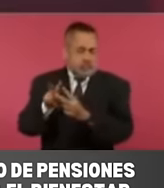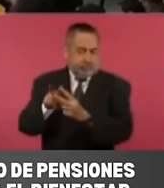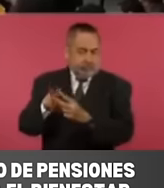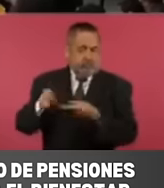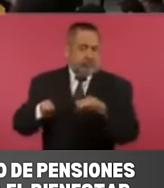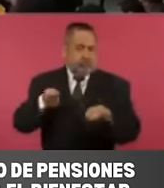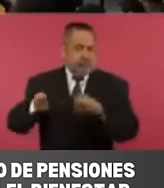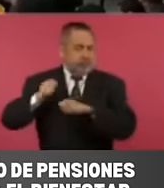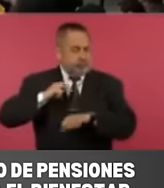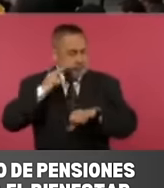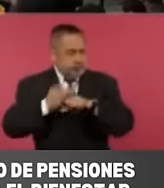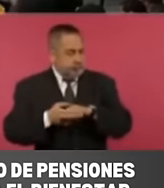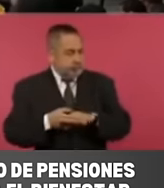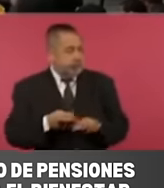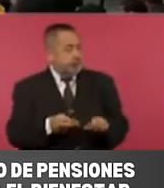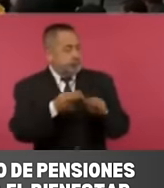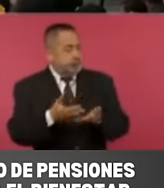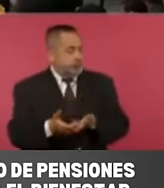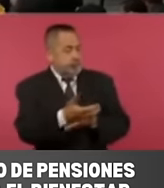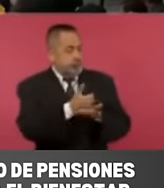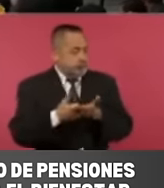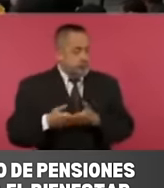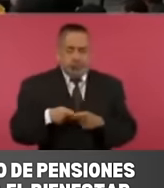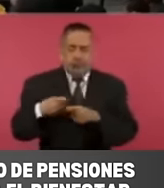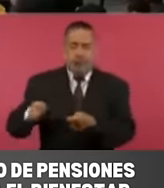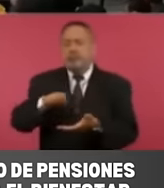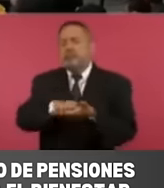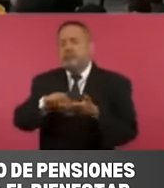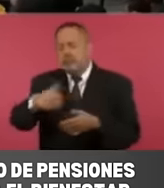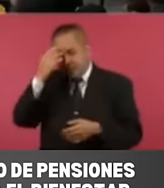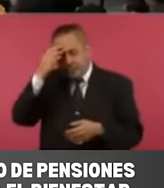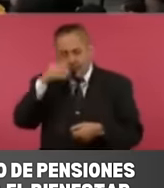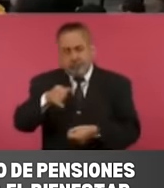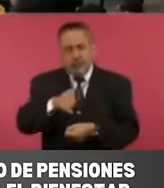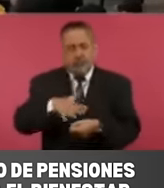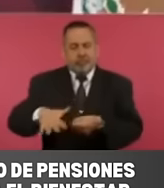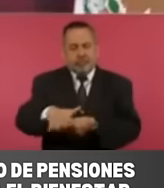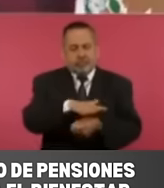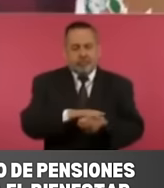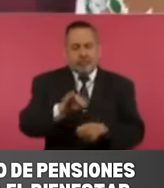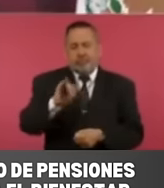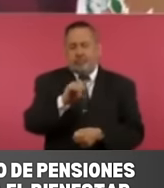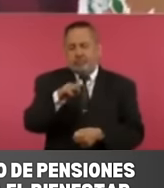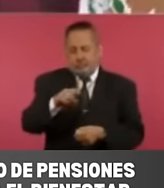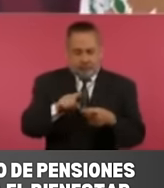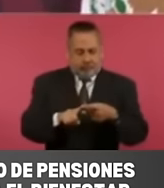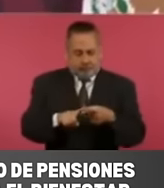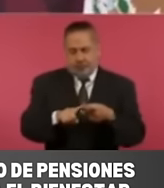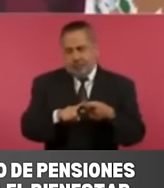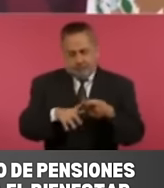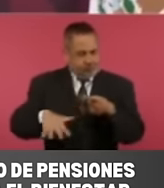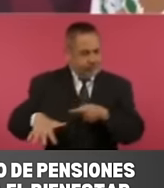porque todo lo que es el Istmo de Tehuantepec, todo el corredor del